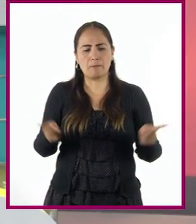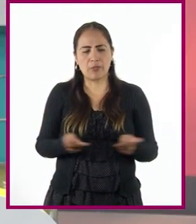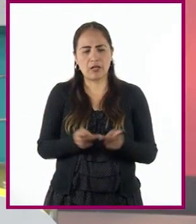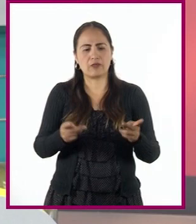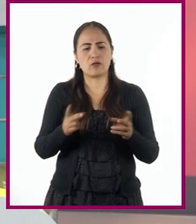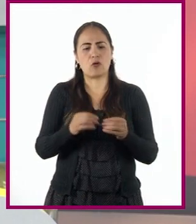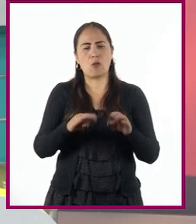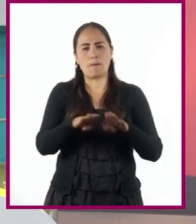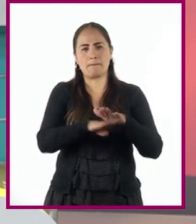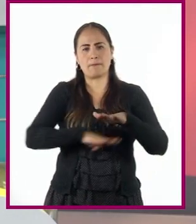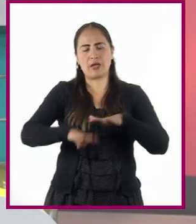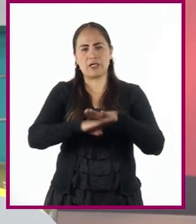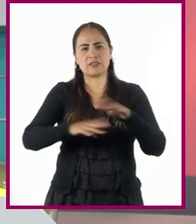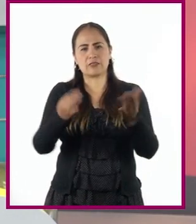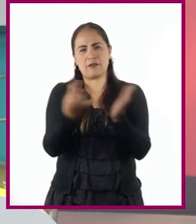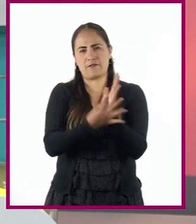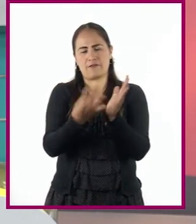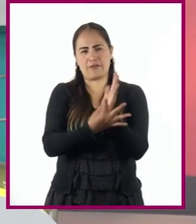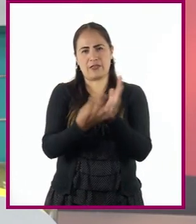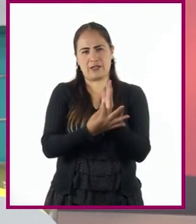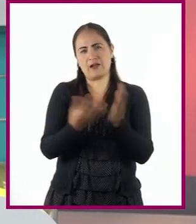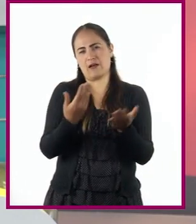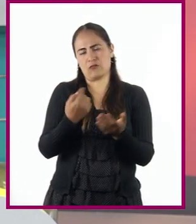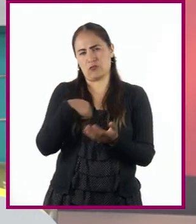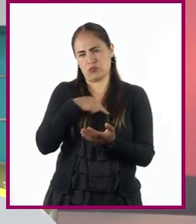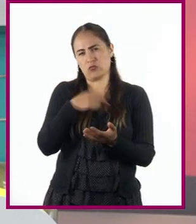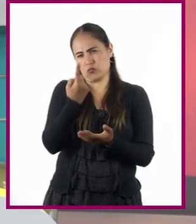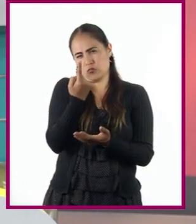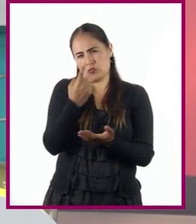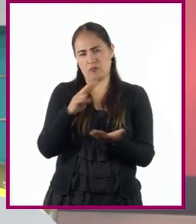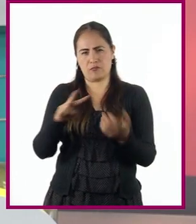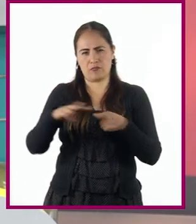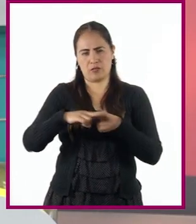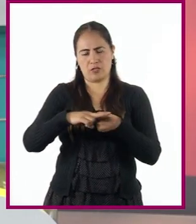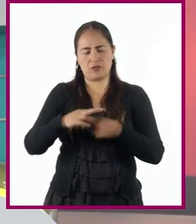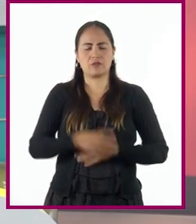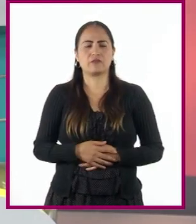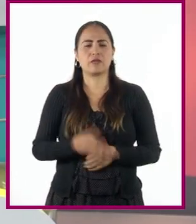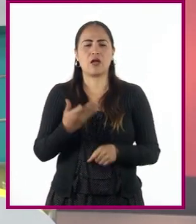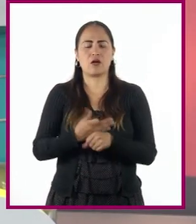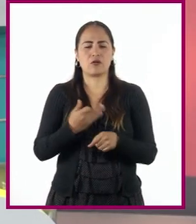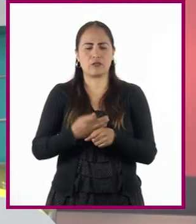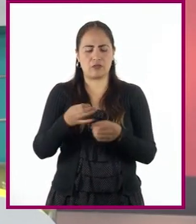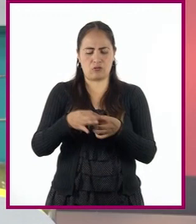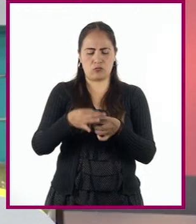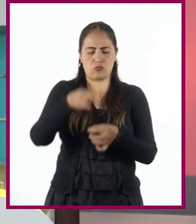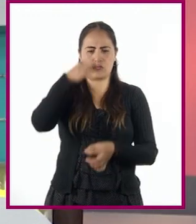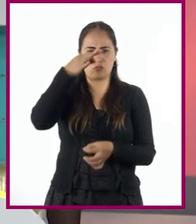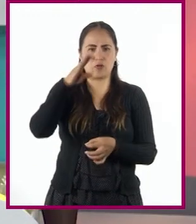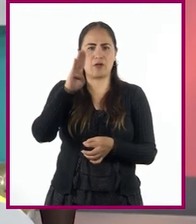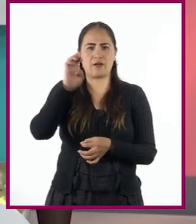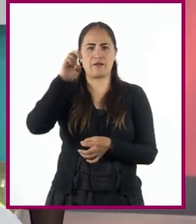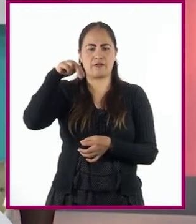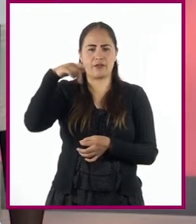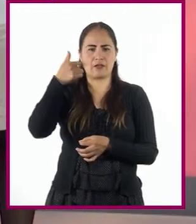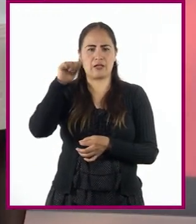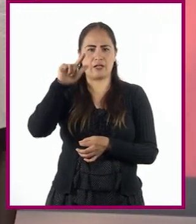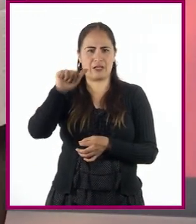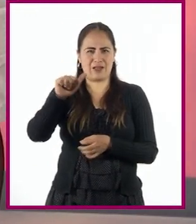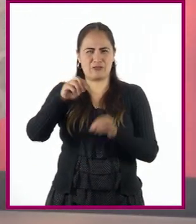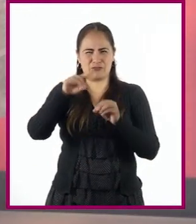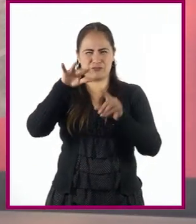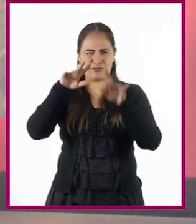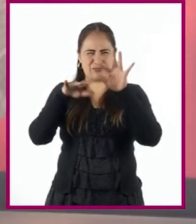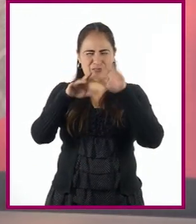metal, en nuestro caso es uno de vidrio. ¿Cómo lo haremos? Encenderemos una varilla y la introduciremos en agua.